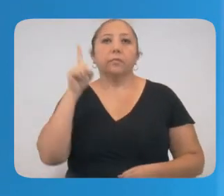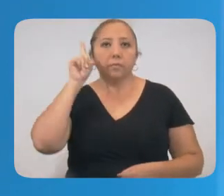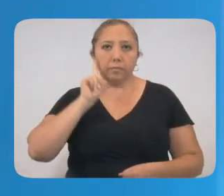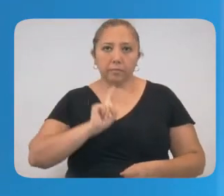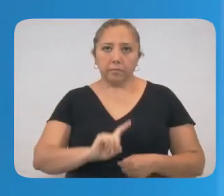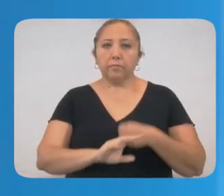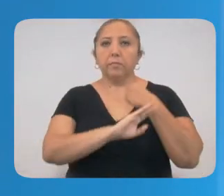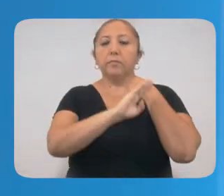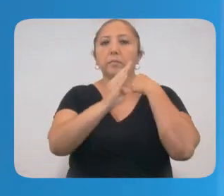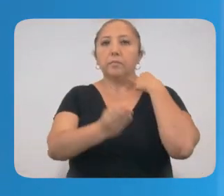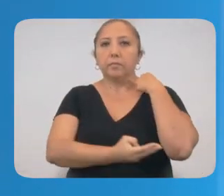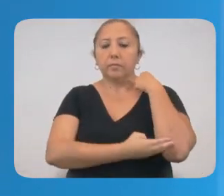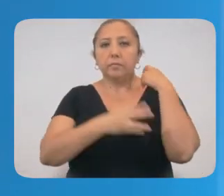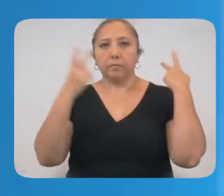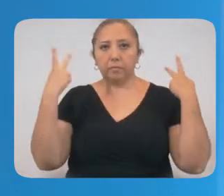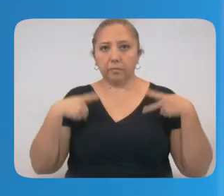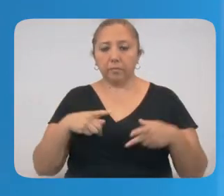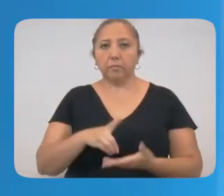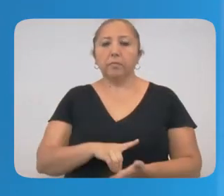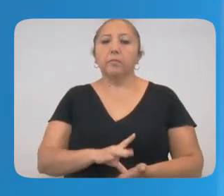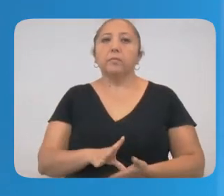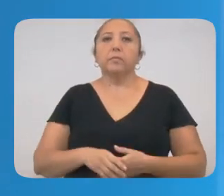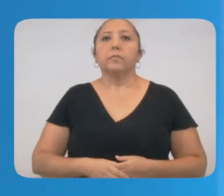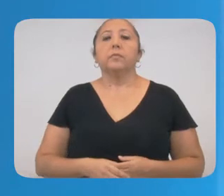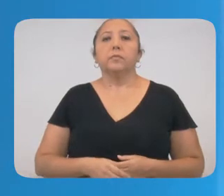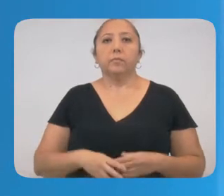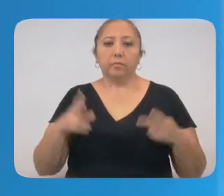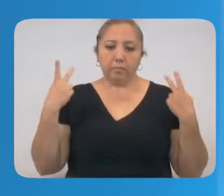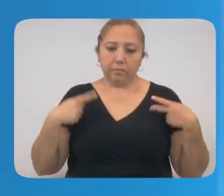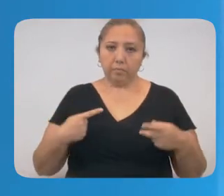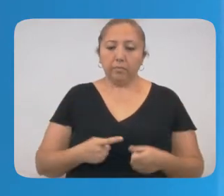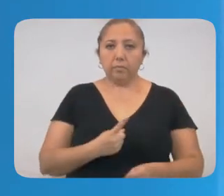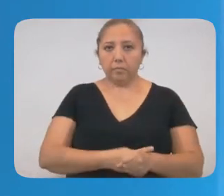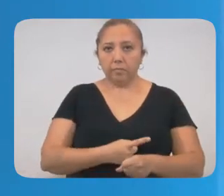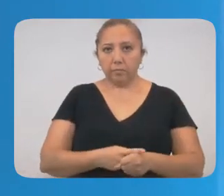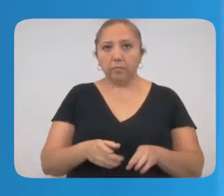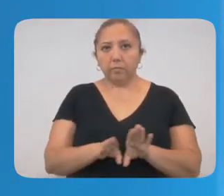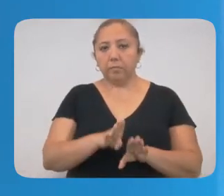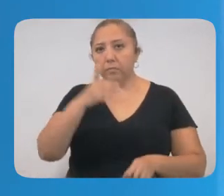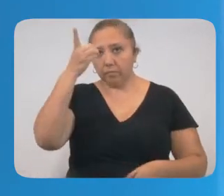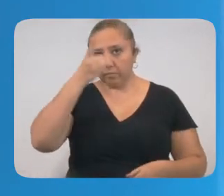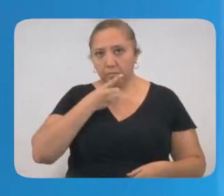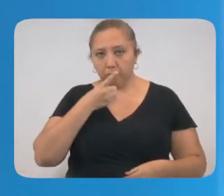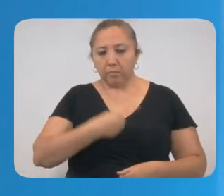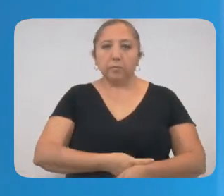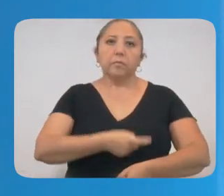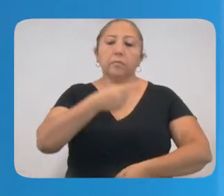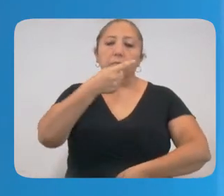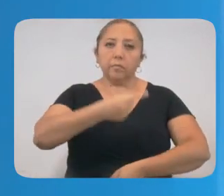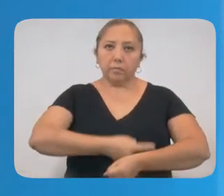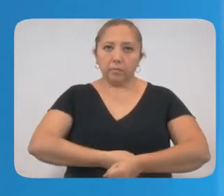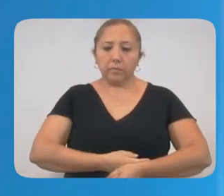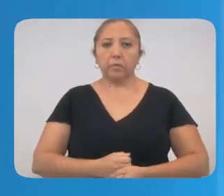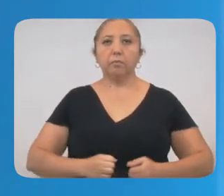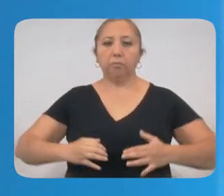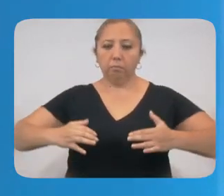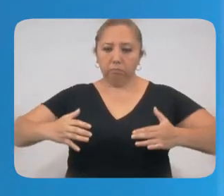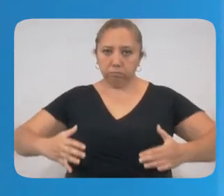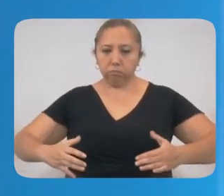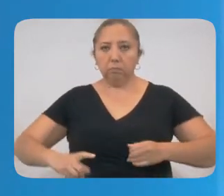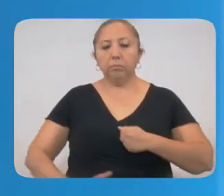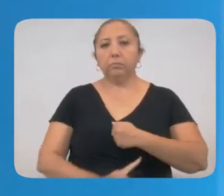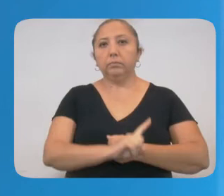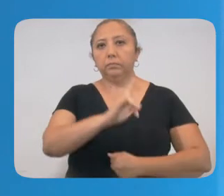embarazadas, personas con discapacidad, personas con padecimientos como diabetes, hipertensión, sobrepeso, problemas